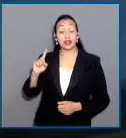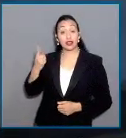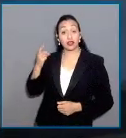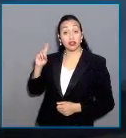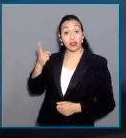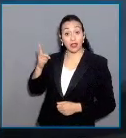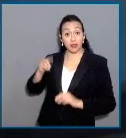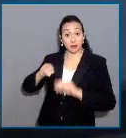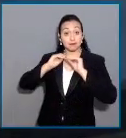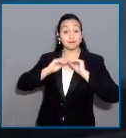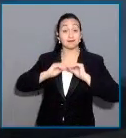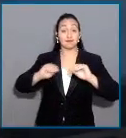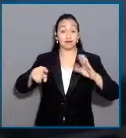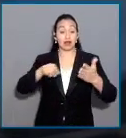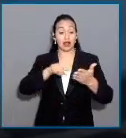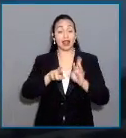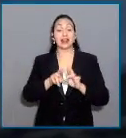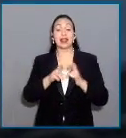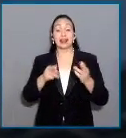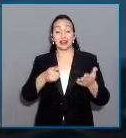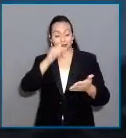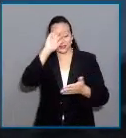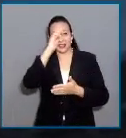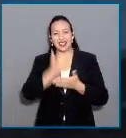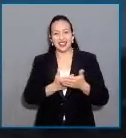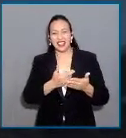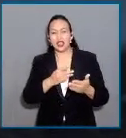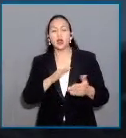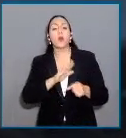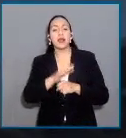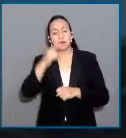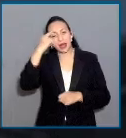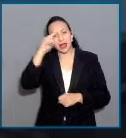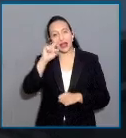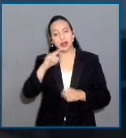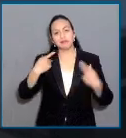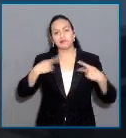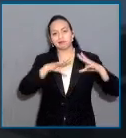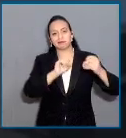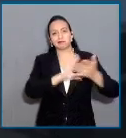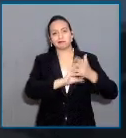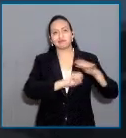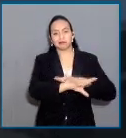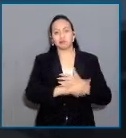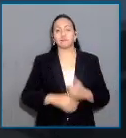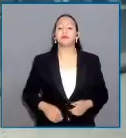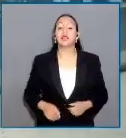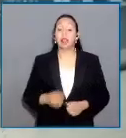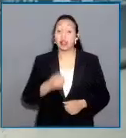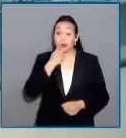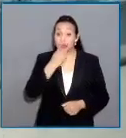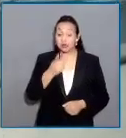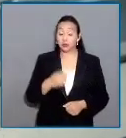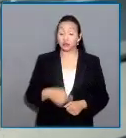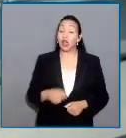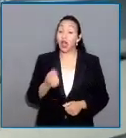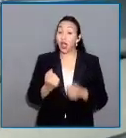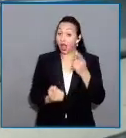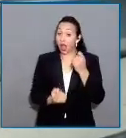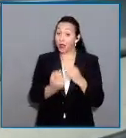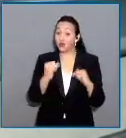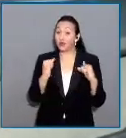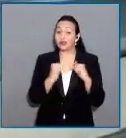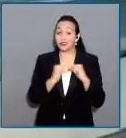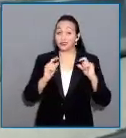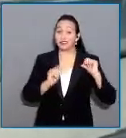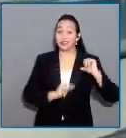amplió el catálogo de delitos que ameritan la prisión preventiva oficiosa, el experto explicó que algunas fiscalías se olvidan de seguir